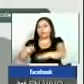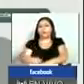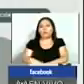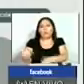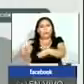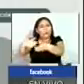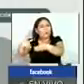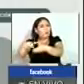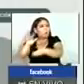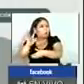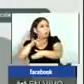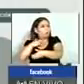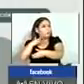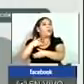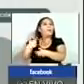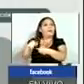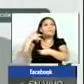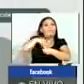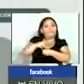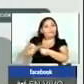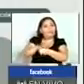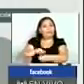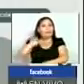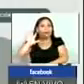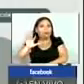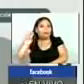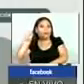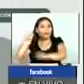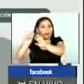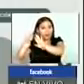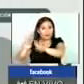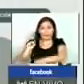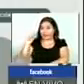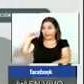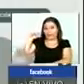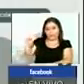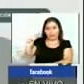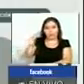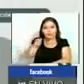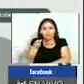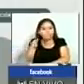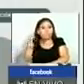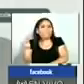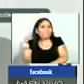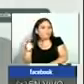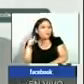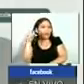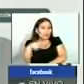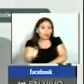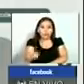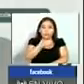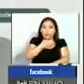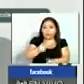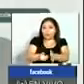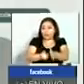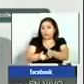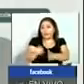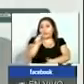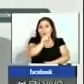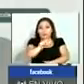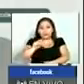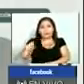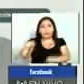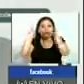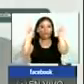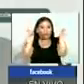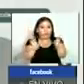asintomáticas son 528. Esas son las cifras, las estadísticas con las que estamos comenzando la semana en el tema